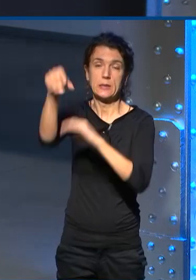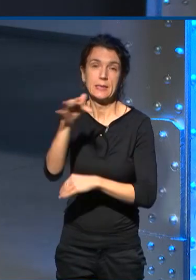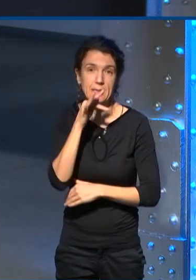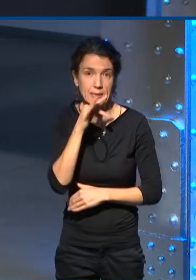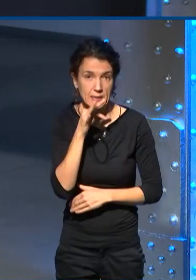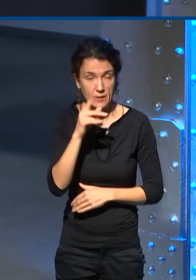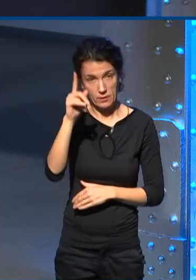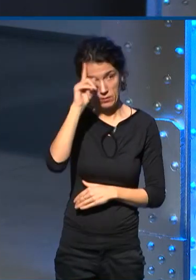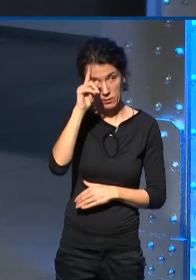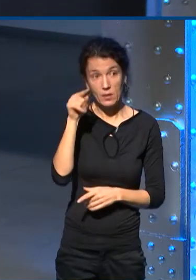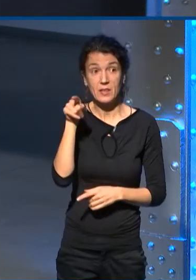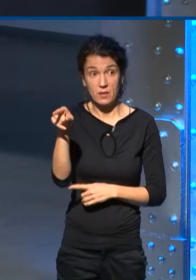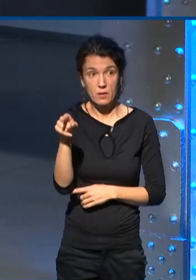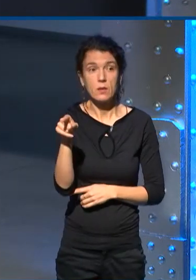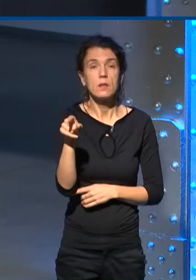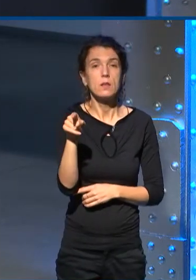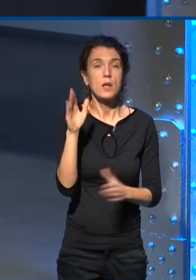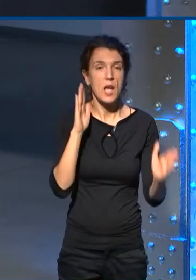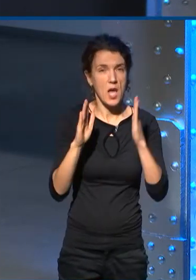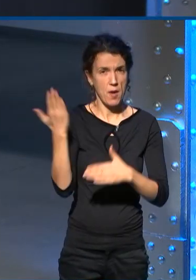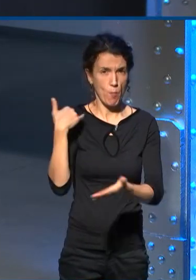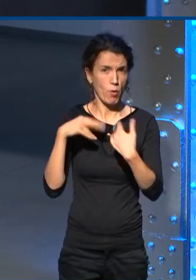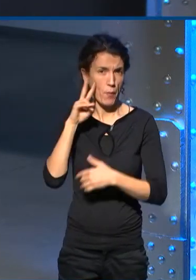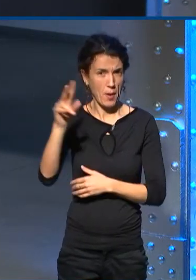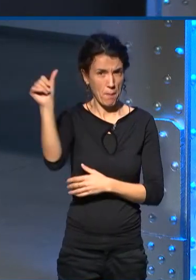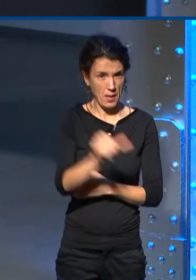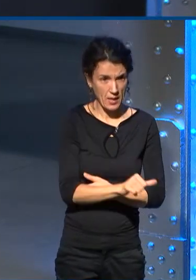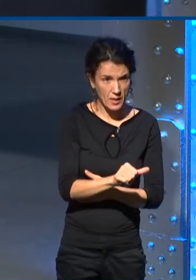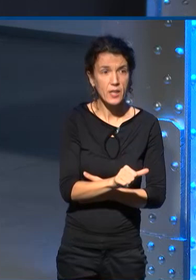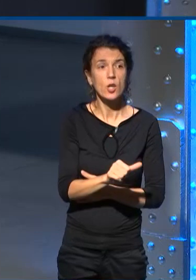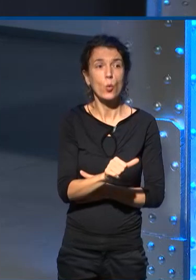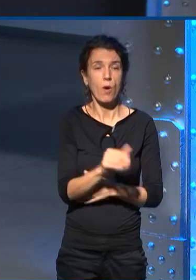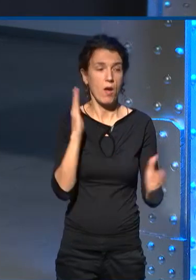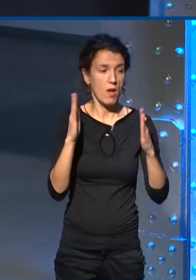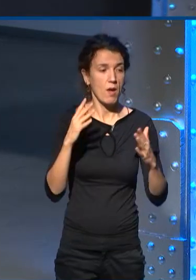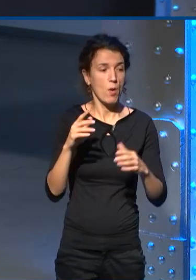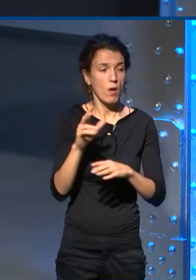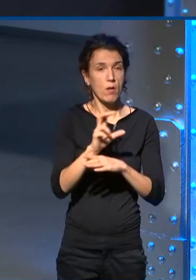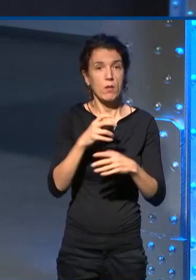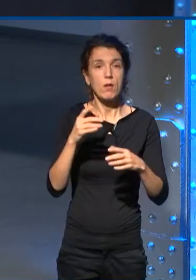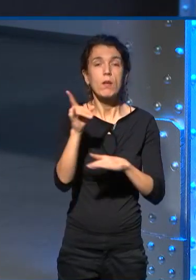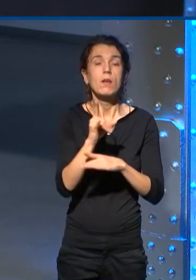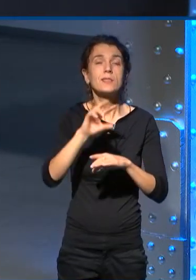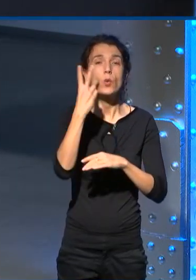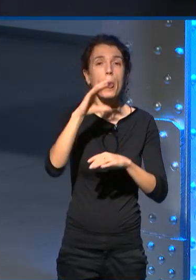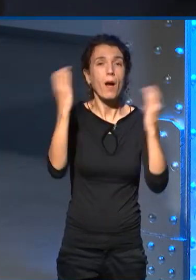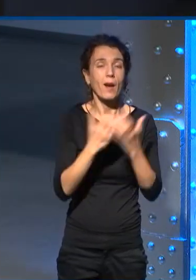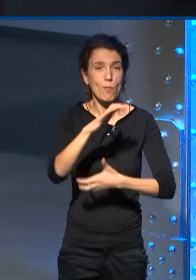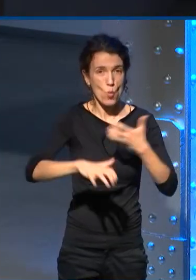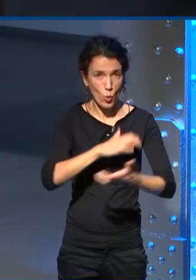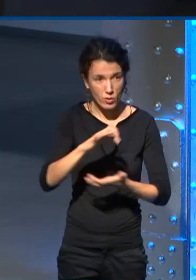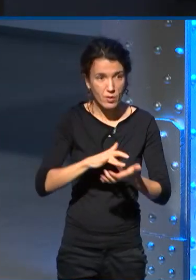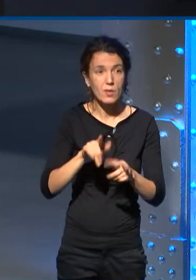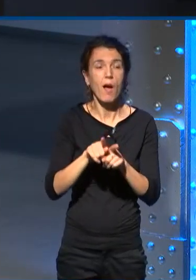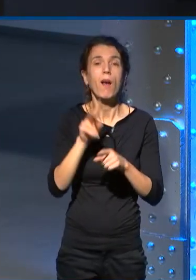esta es una serie de gente que ve una nave, fíjense, con gravedad y todo, las cazadoras de la época, de piloto de Segunda Guerra Mundial, los colchones en las